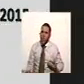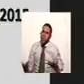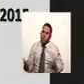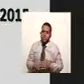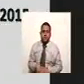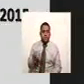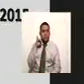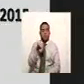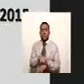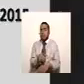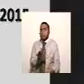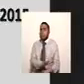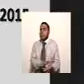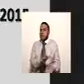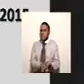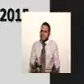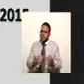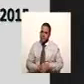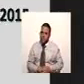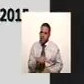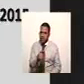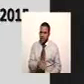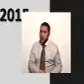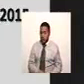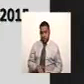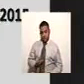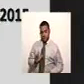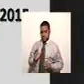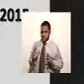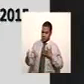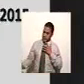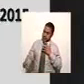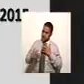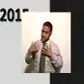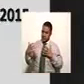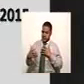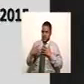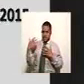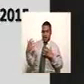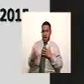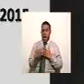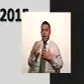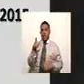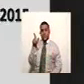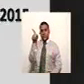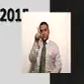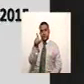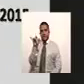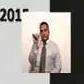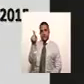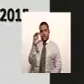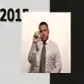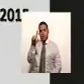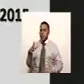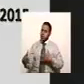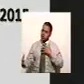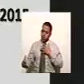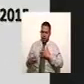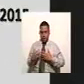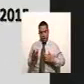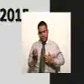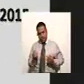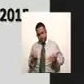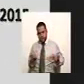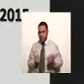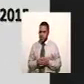efectivos para que el famoso sistema de costos eficientes, conocido como SICETAC, esté realmente recibiendo la información que le debe entregar el